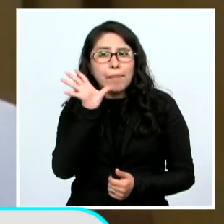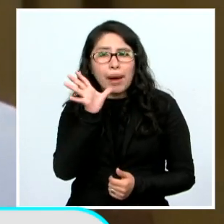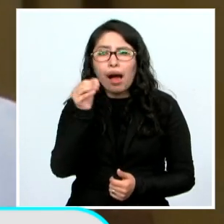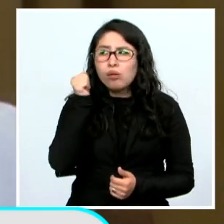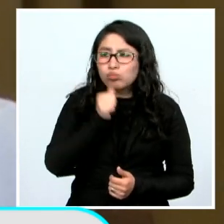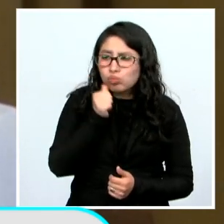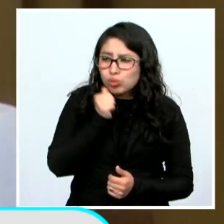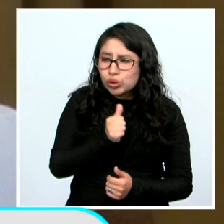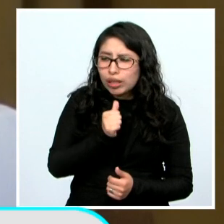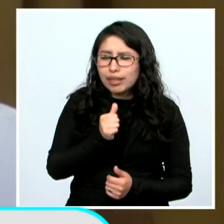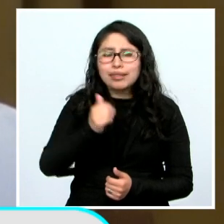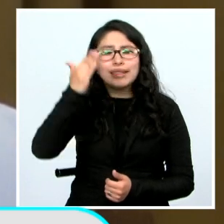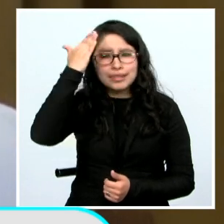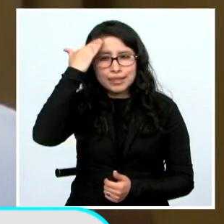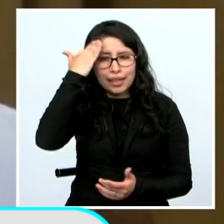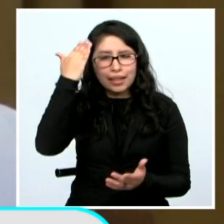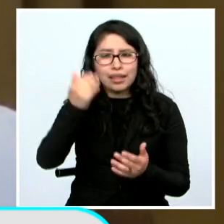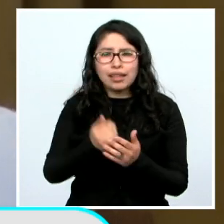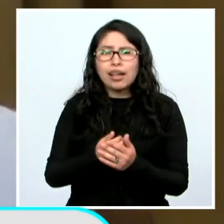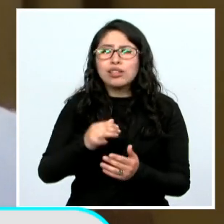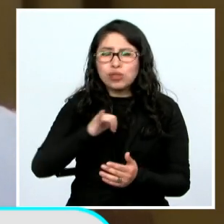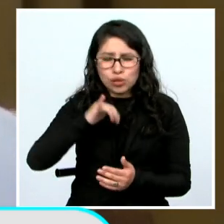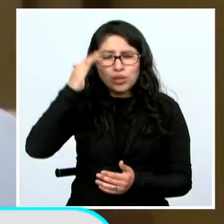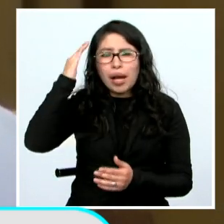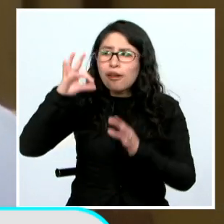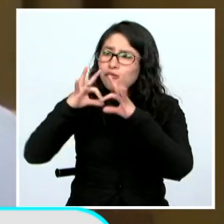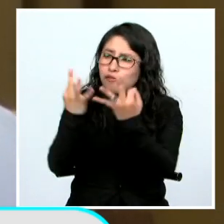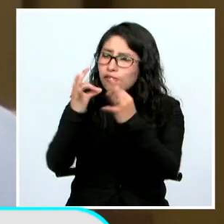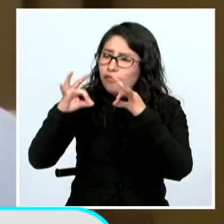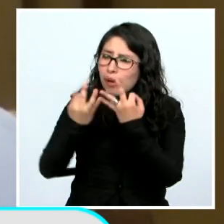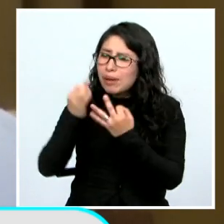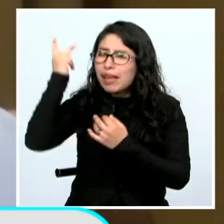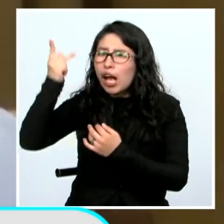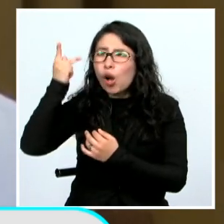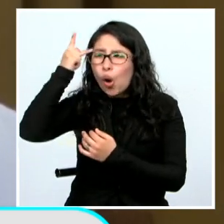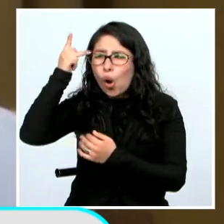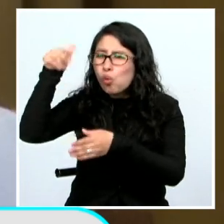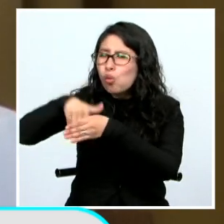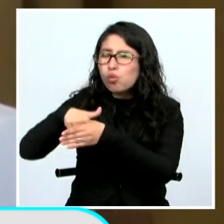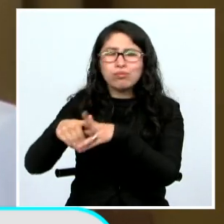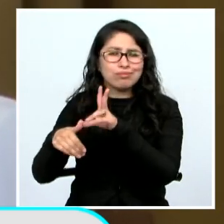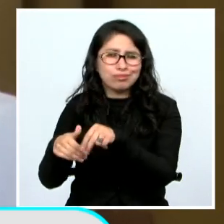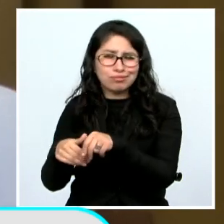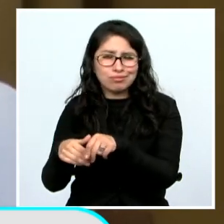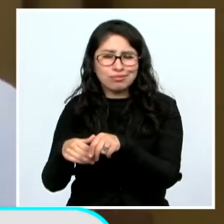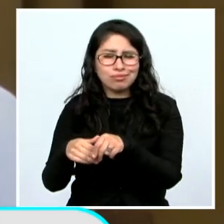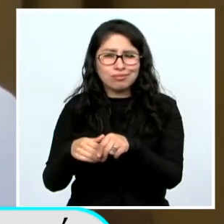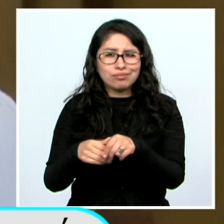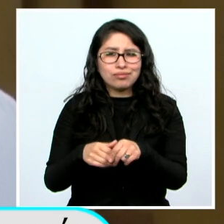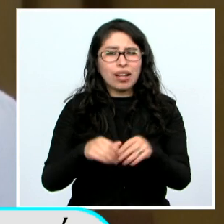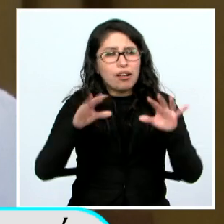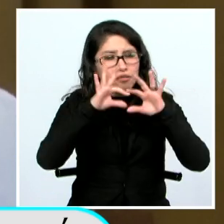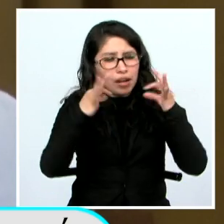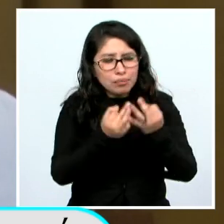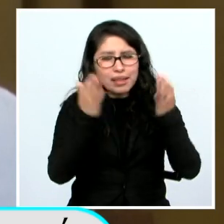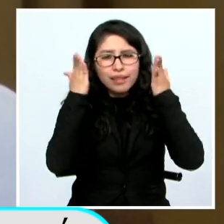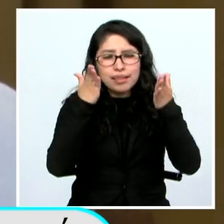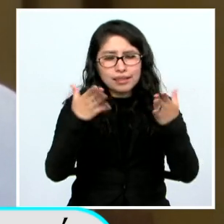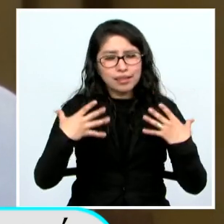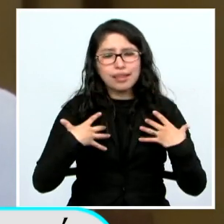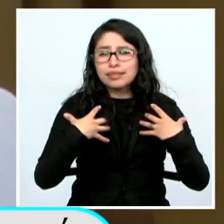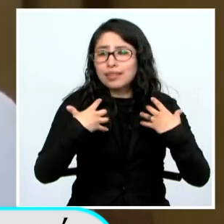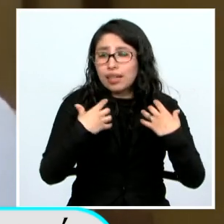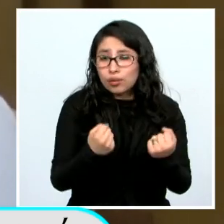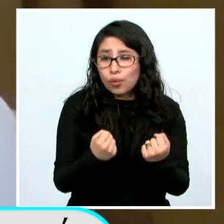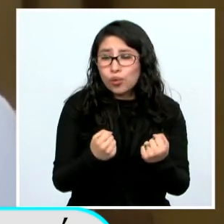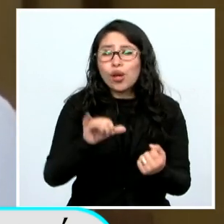¿y quién quiere política ahora? Entonces, yo estoy abocada ahora a ayudar a enfrentar esta crisis y como